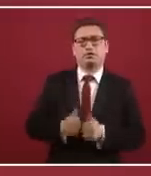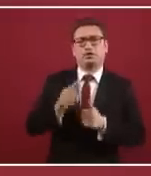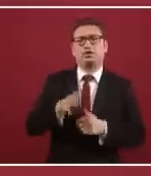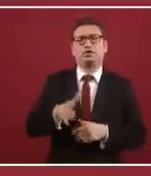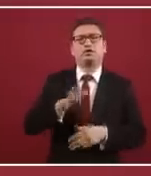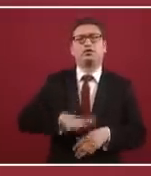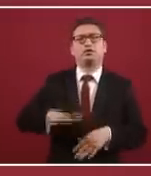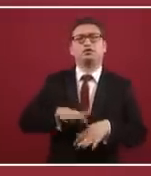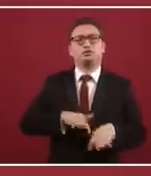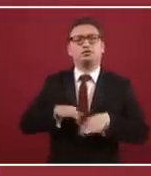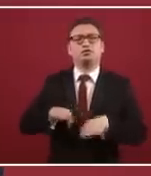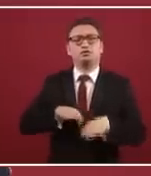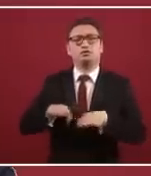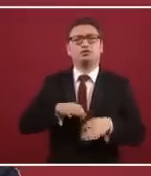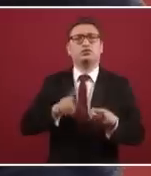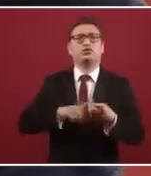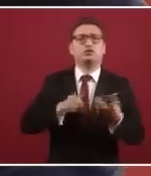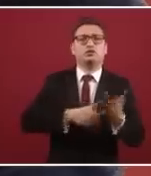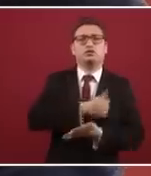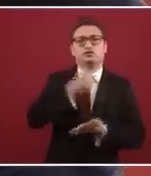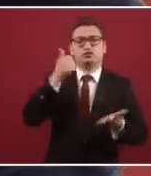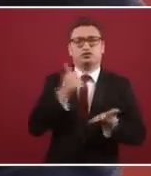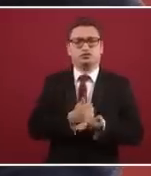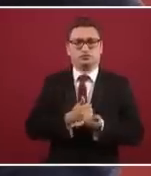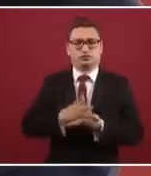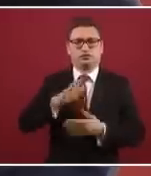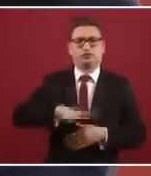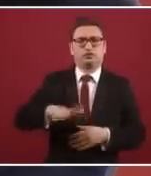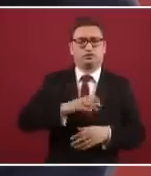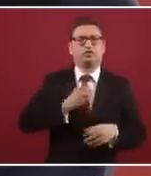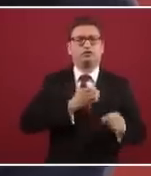trabajar en las capitales de los estados.